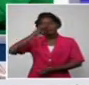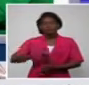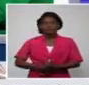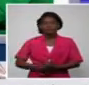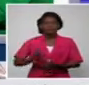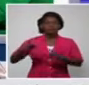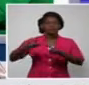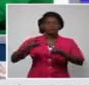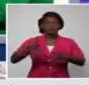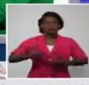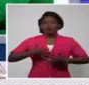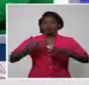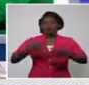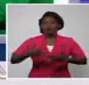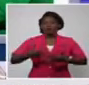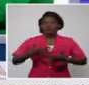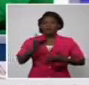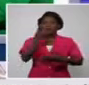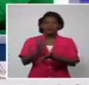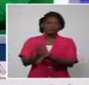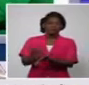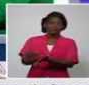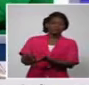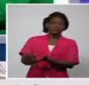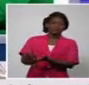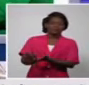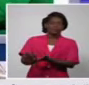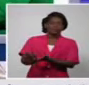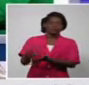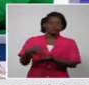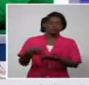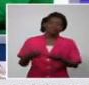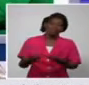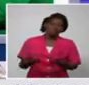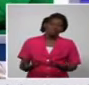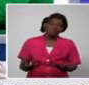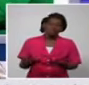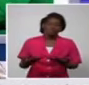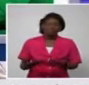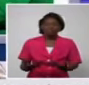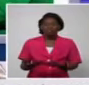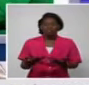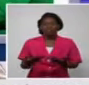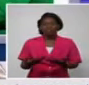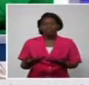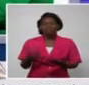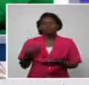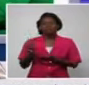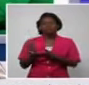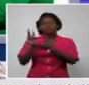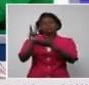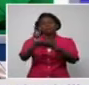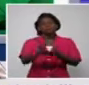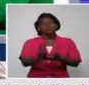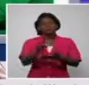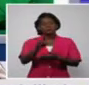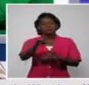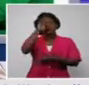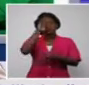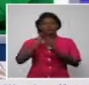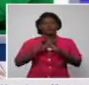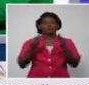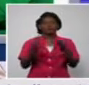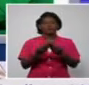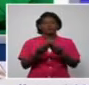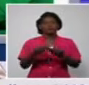pérdida del apetito y decaimiento. Valorada en su área de salud, tuvo una evolución de solo 6